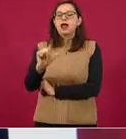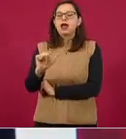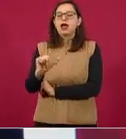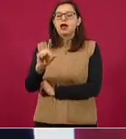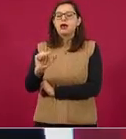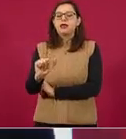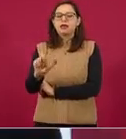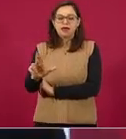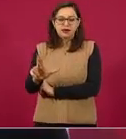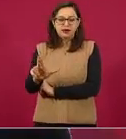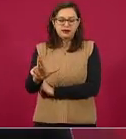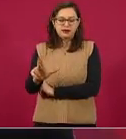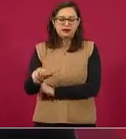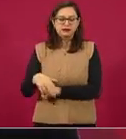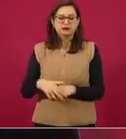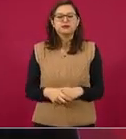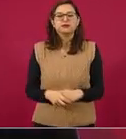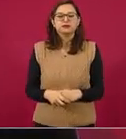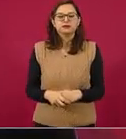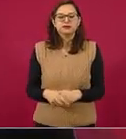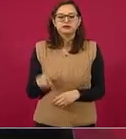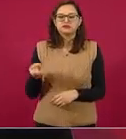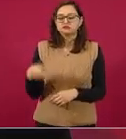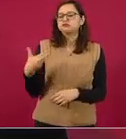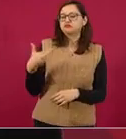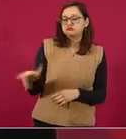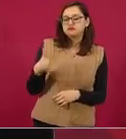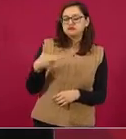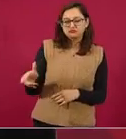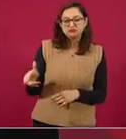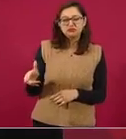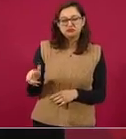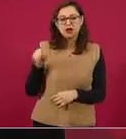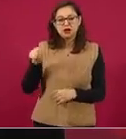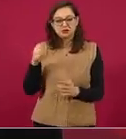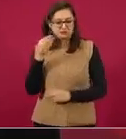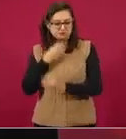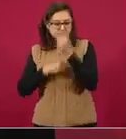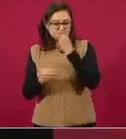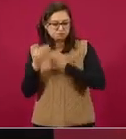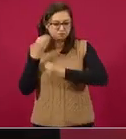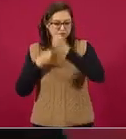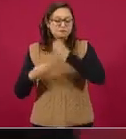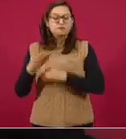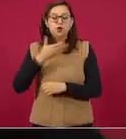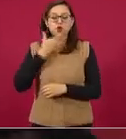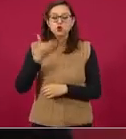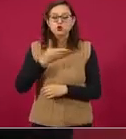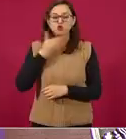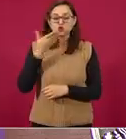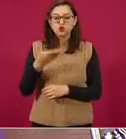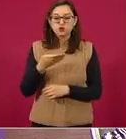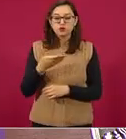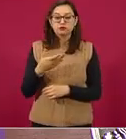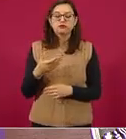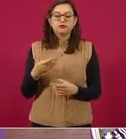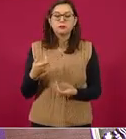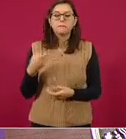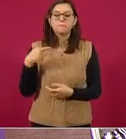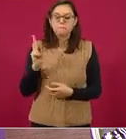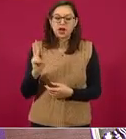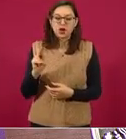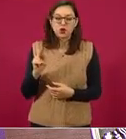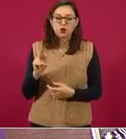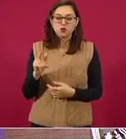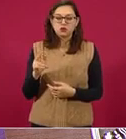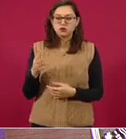Paladar. Y es donde uno puede comer, pero sí es para turistas y para